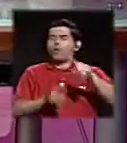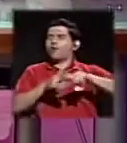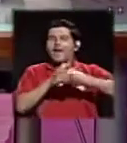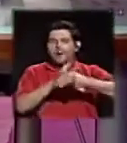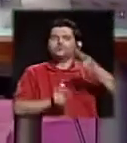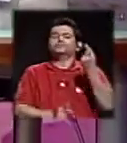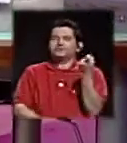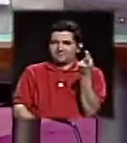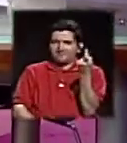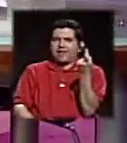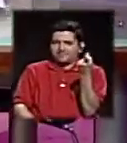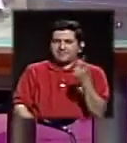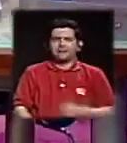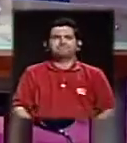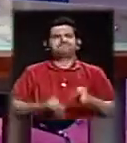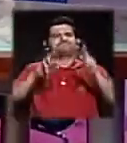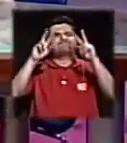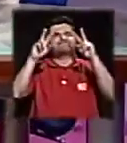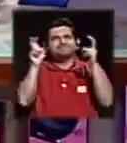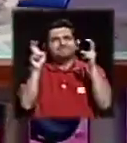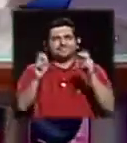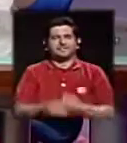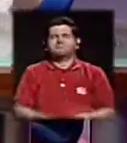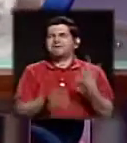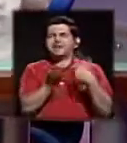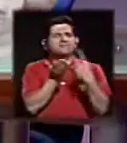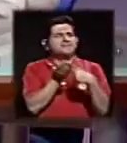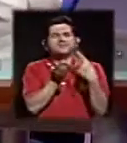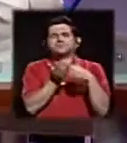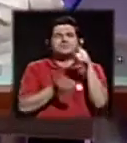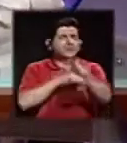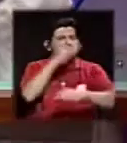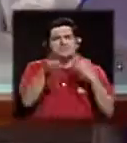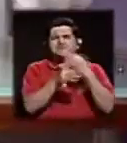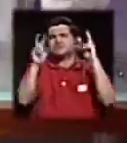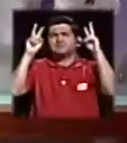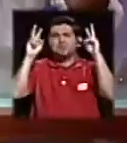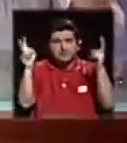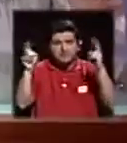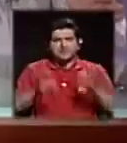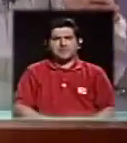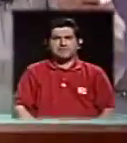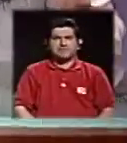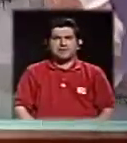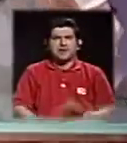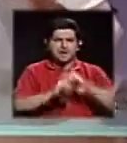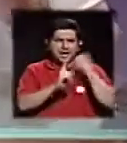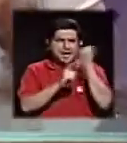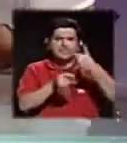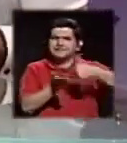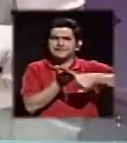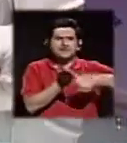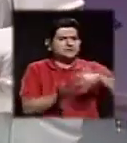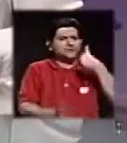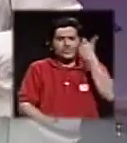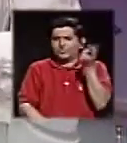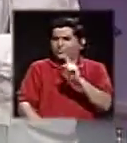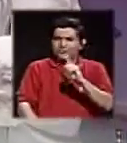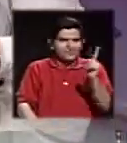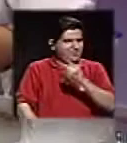verdad el tema es que está el discutiendo temas como estés en la coyuntura electoral no es tan fácil